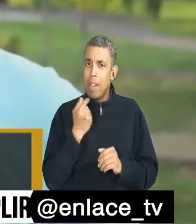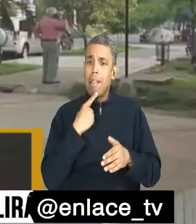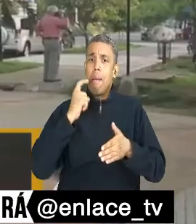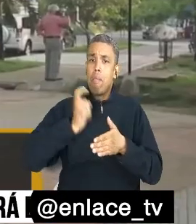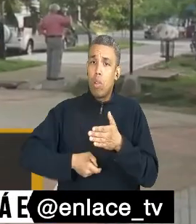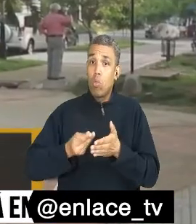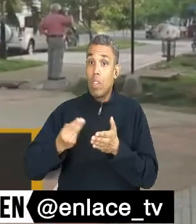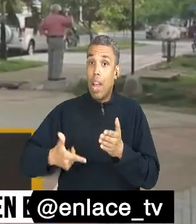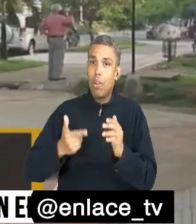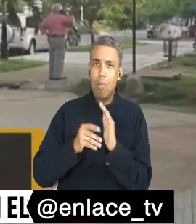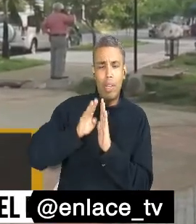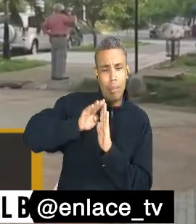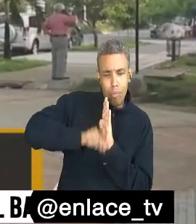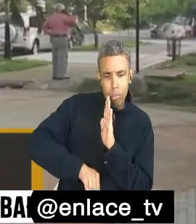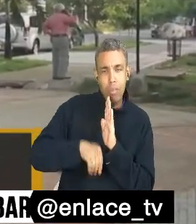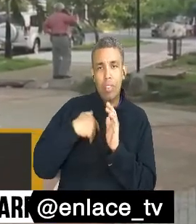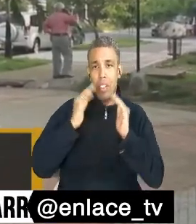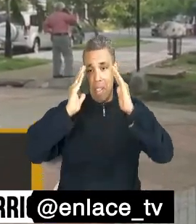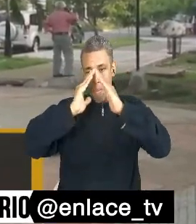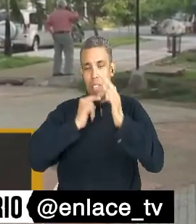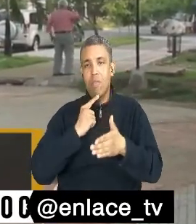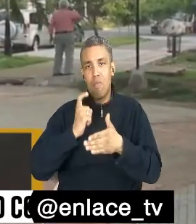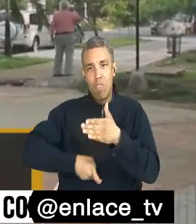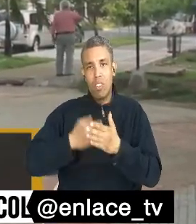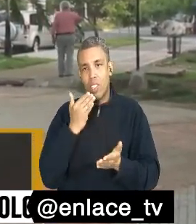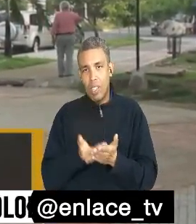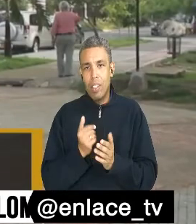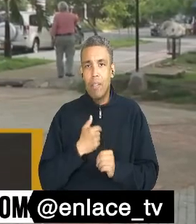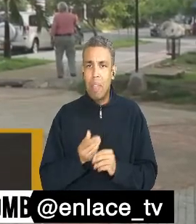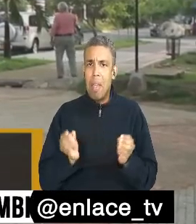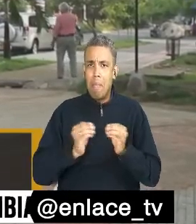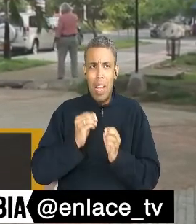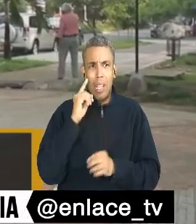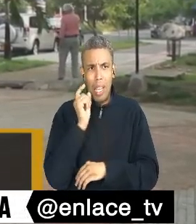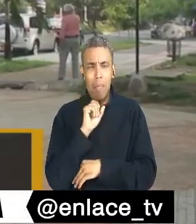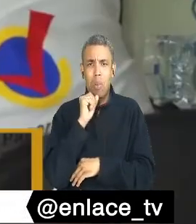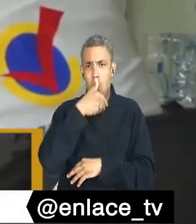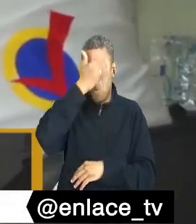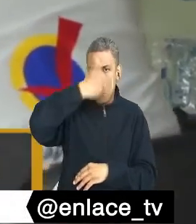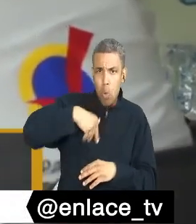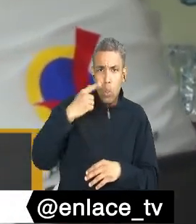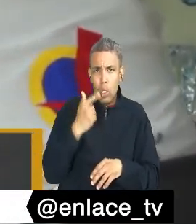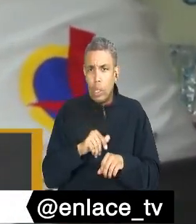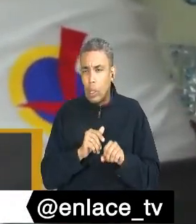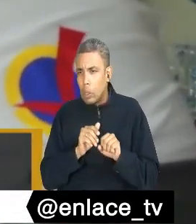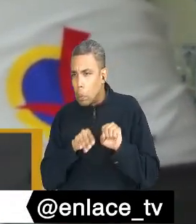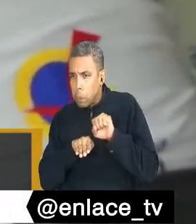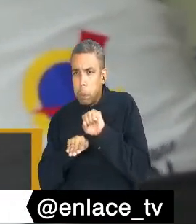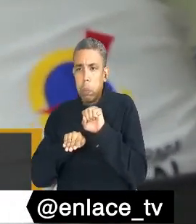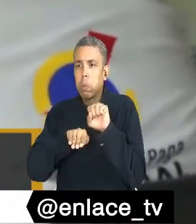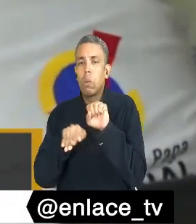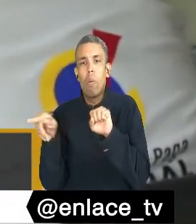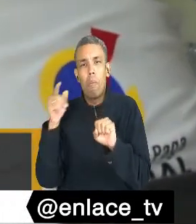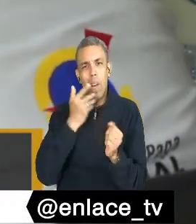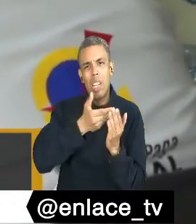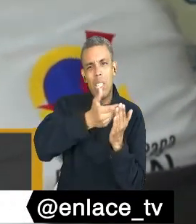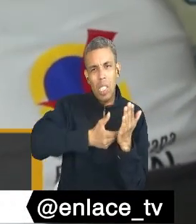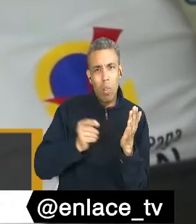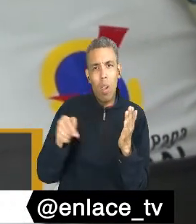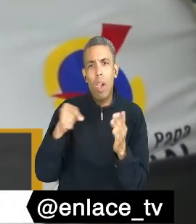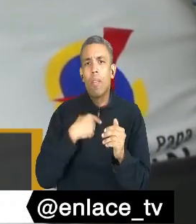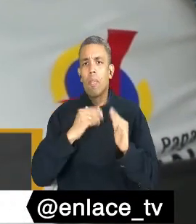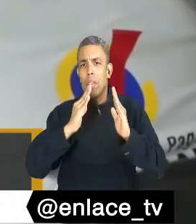casas. La unidad móvil se dispone en los próximos días a visitar otras comunas de la ciudad para entregar recibos del impuesto predial, brindar atención de